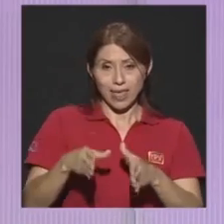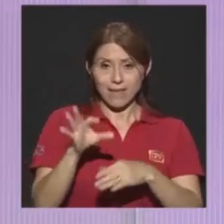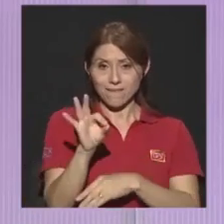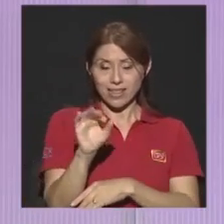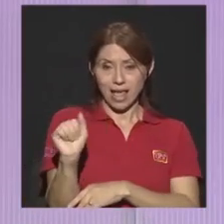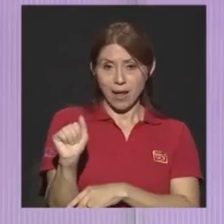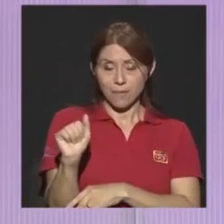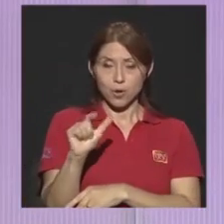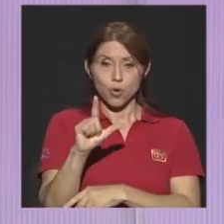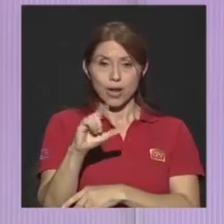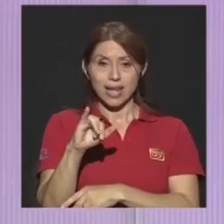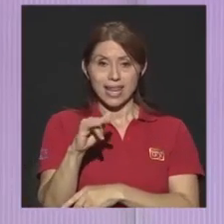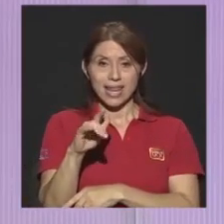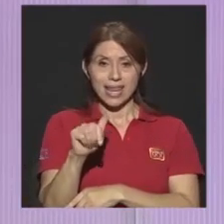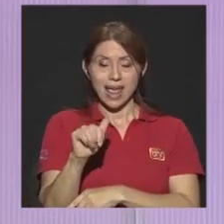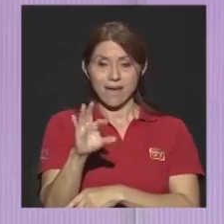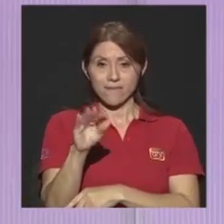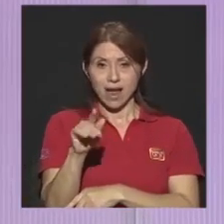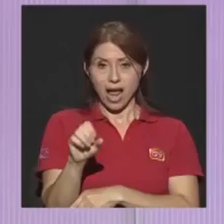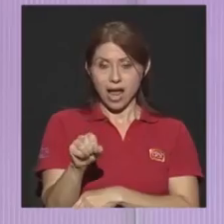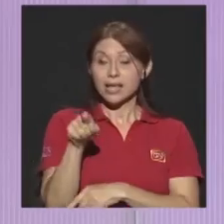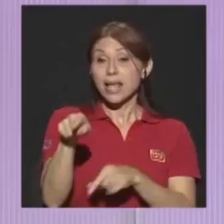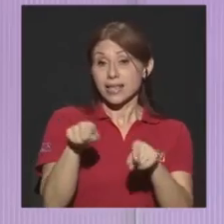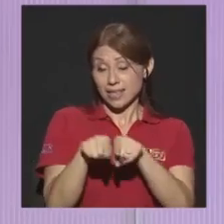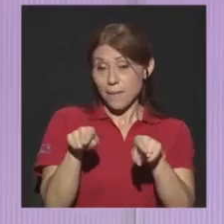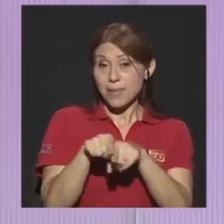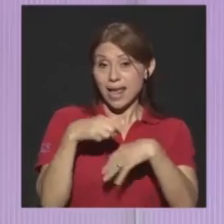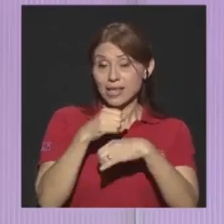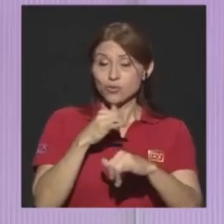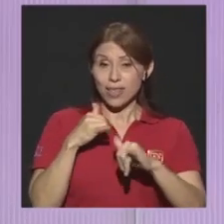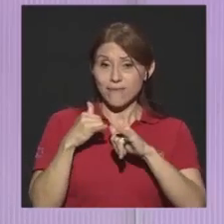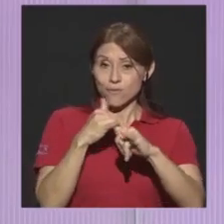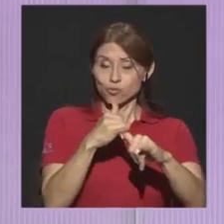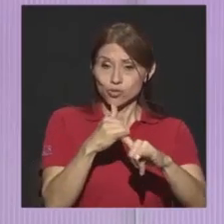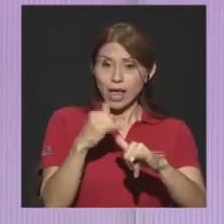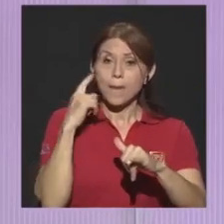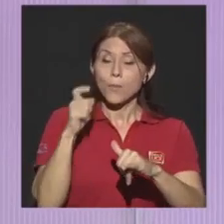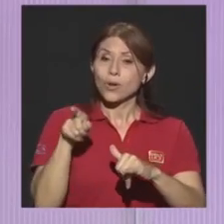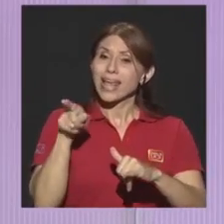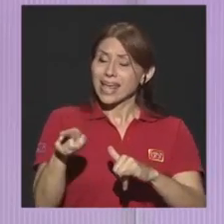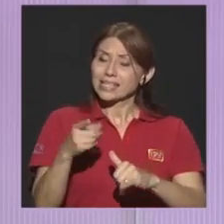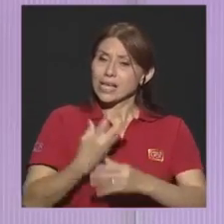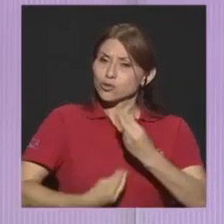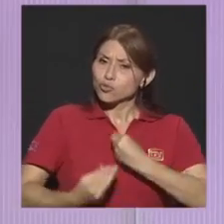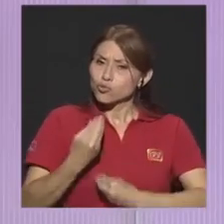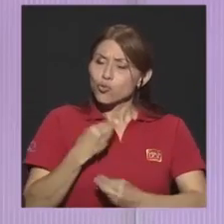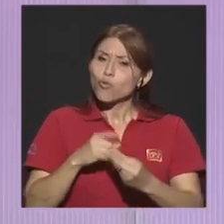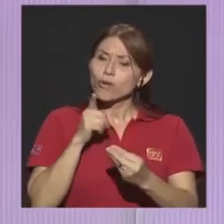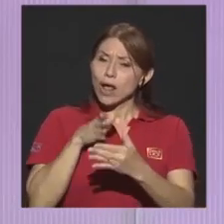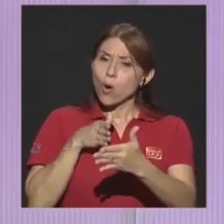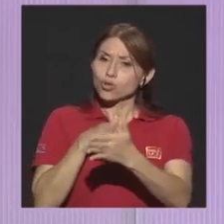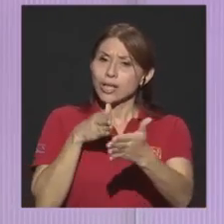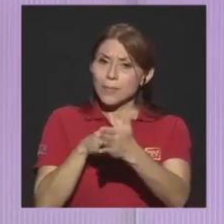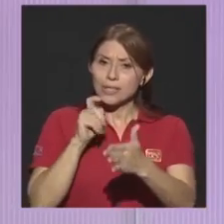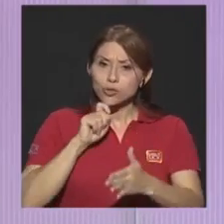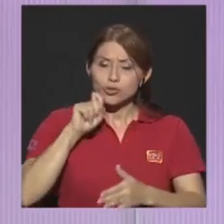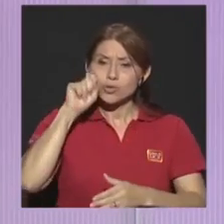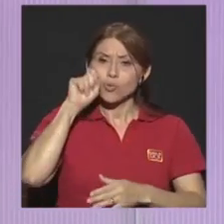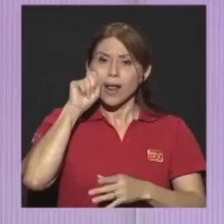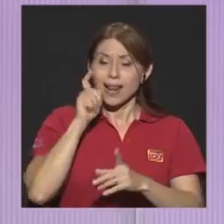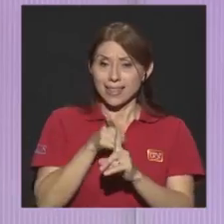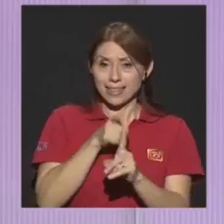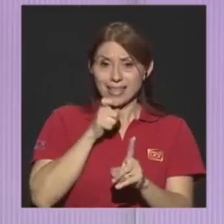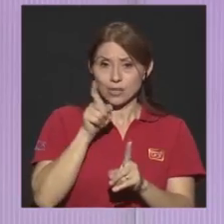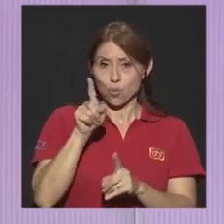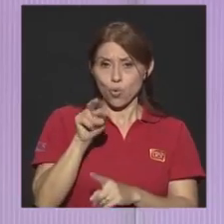una denuncia por sufrir una forma de hostigamiento sexual por parte de uno de